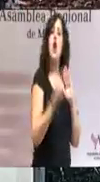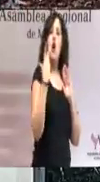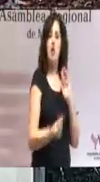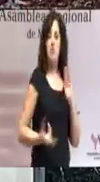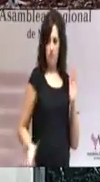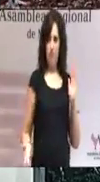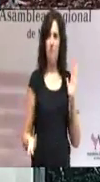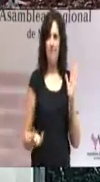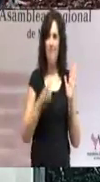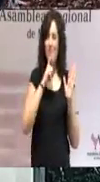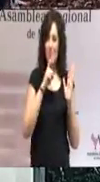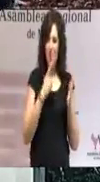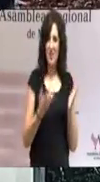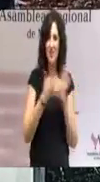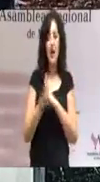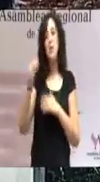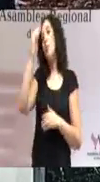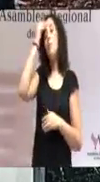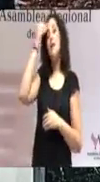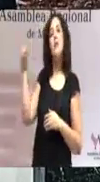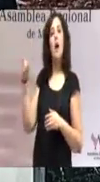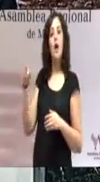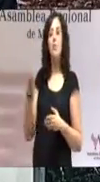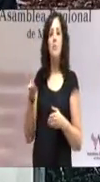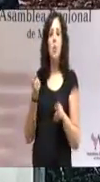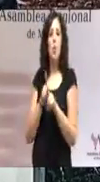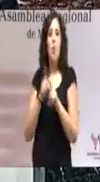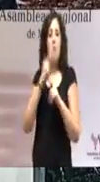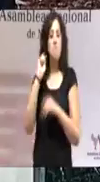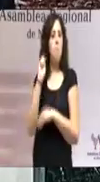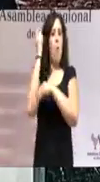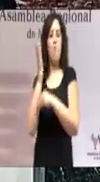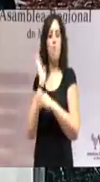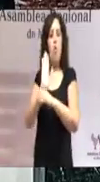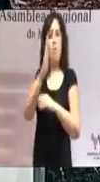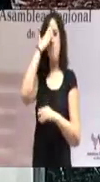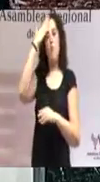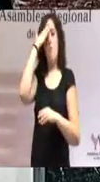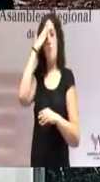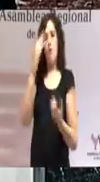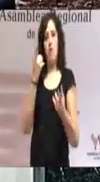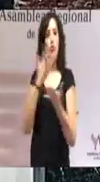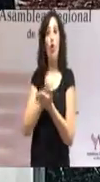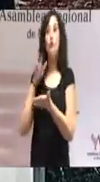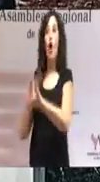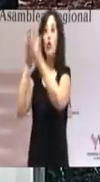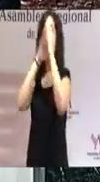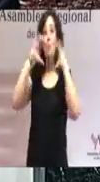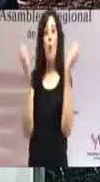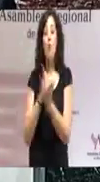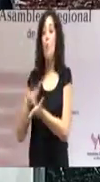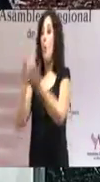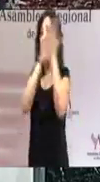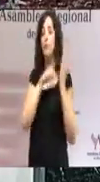Usted cree que es el mentor de todo lo que está pasando, creo que en el mundo mundial, por lo que